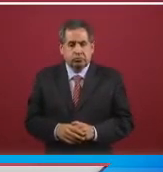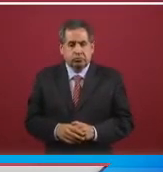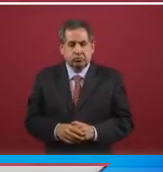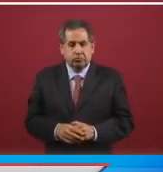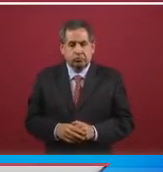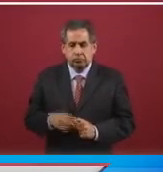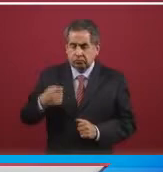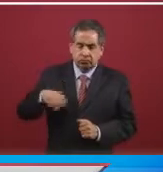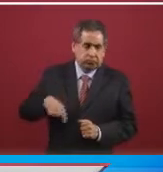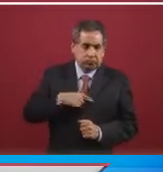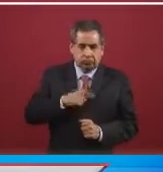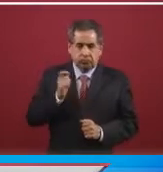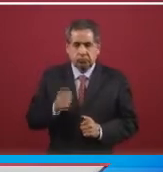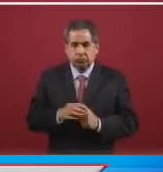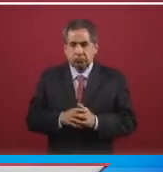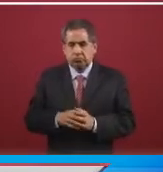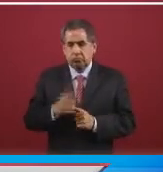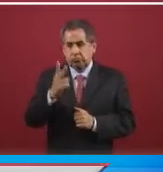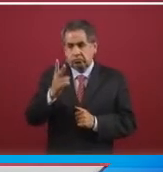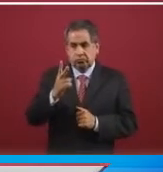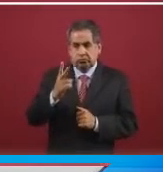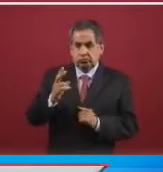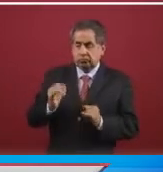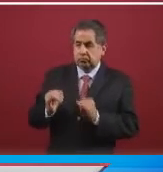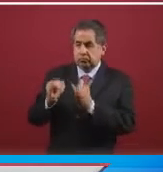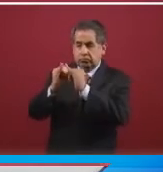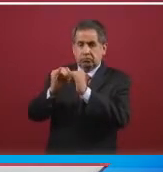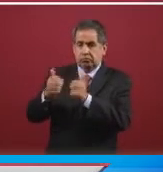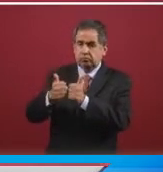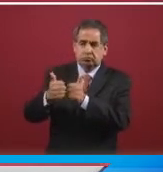Cuarta Transformación que no exista impunidad y que exista un